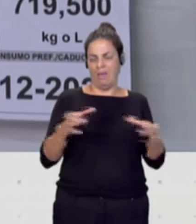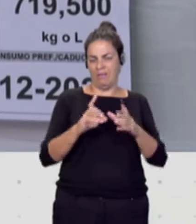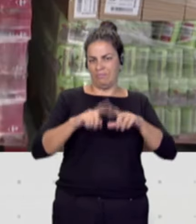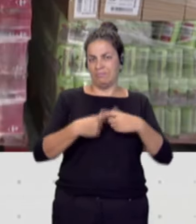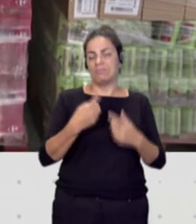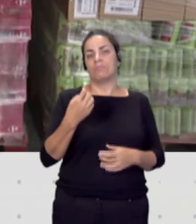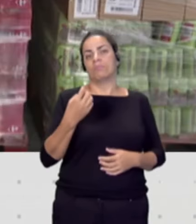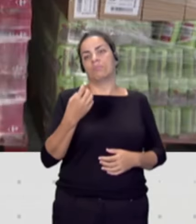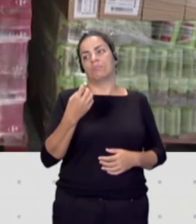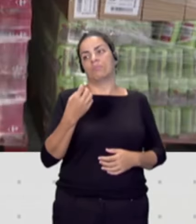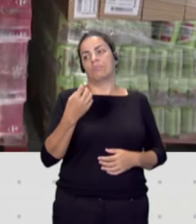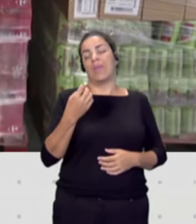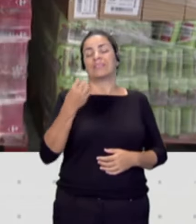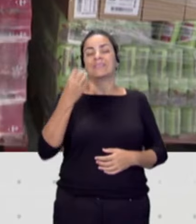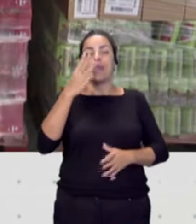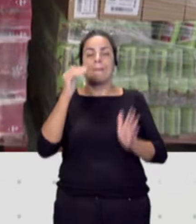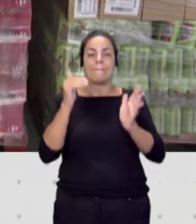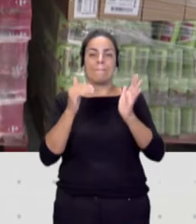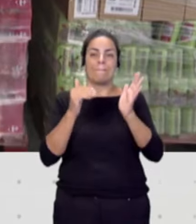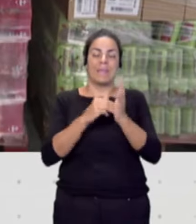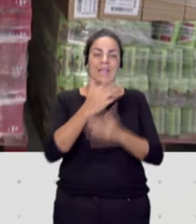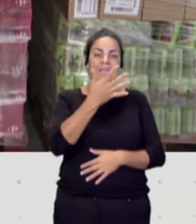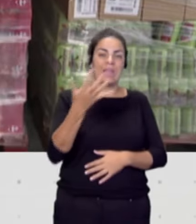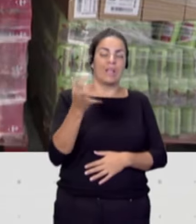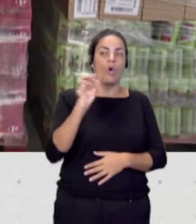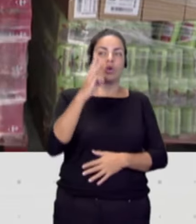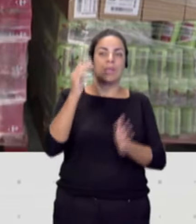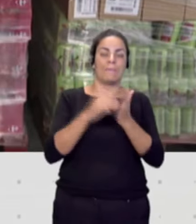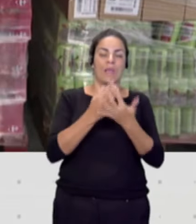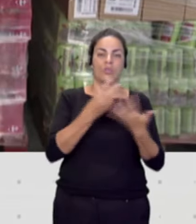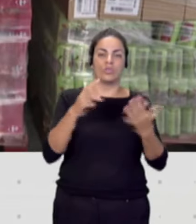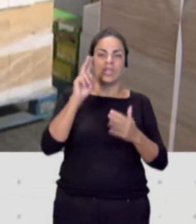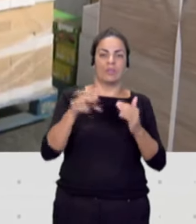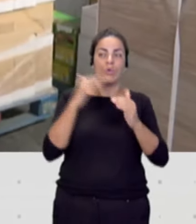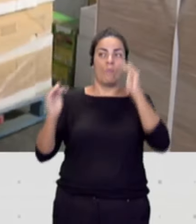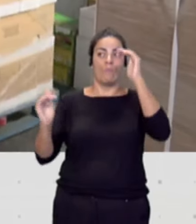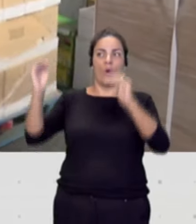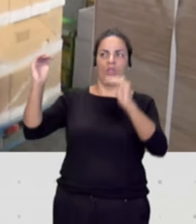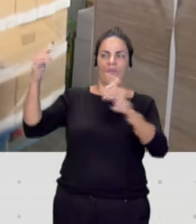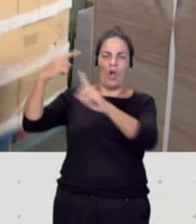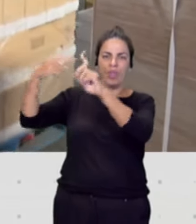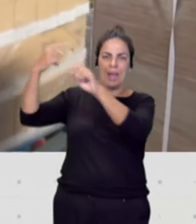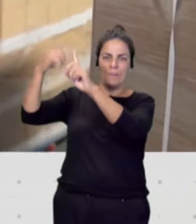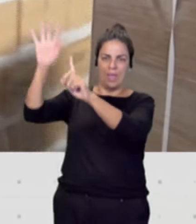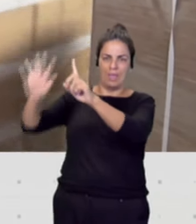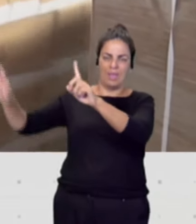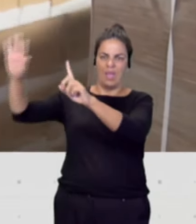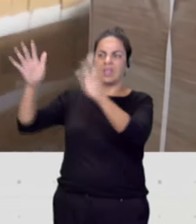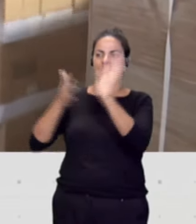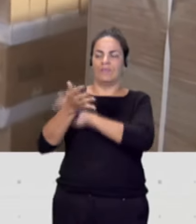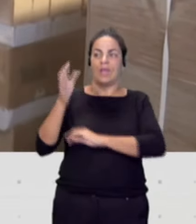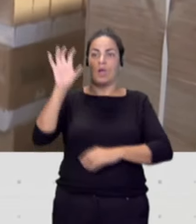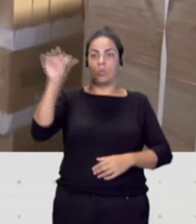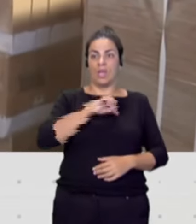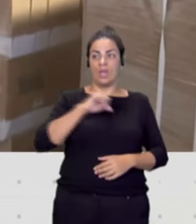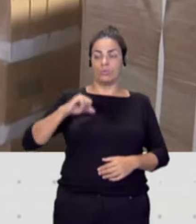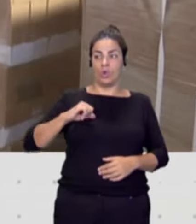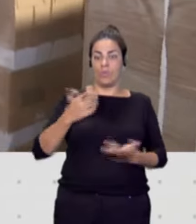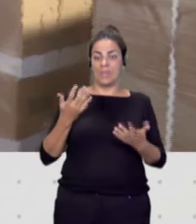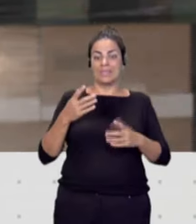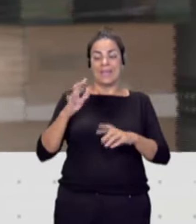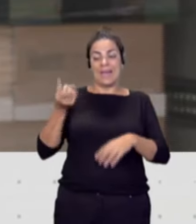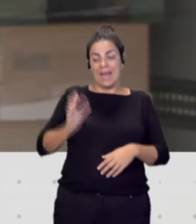euros por debajo de la media estatal. Somos de las comunidades autónomas con la renta media por hogar más baja de todo el Estado. Bueno,